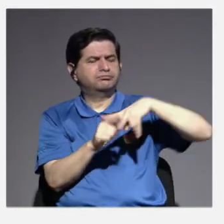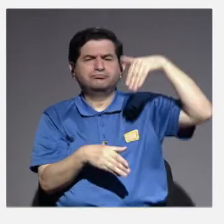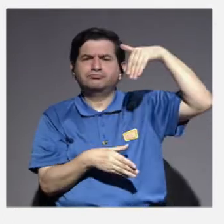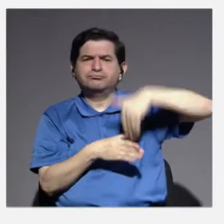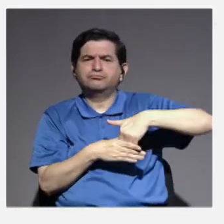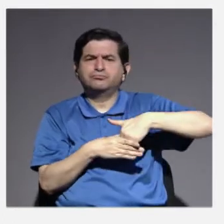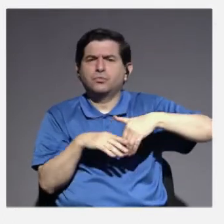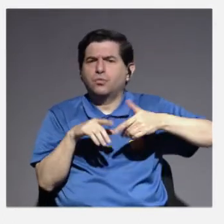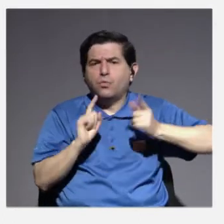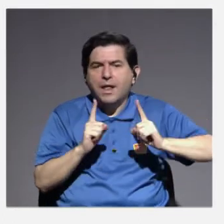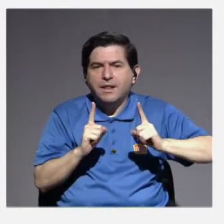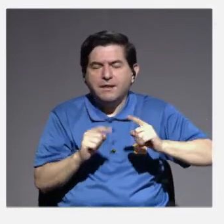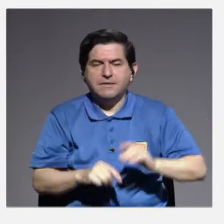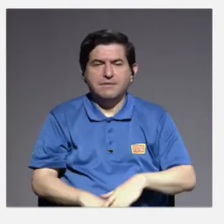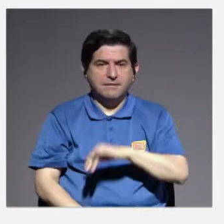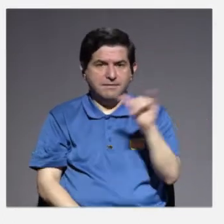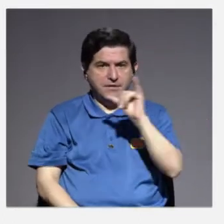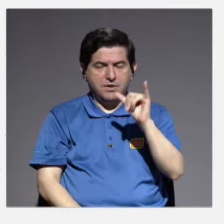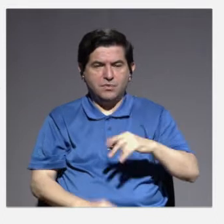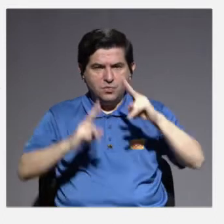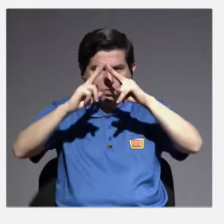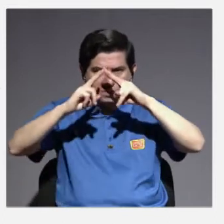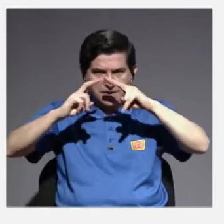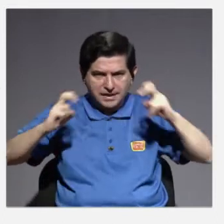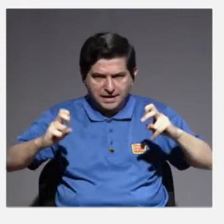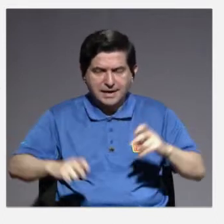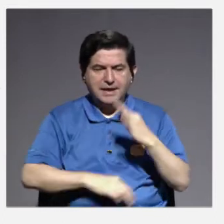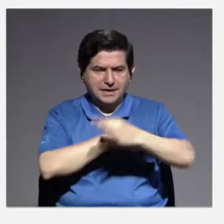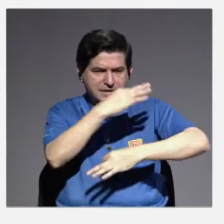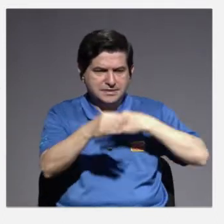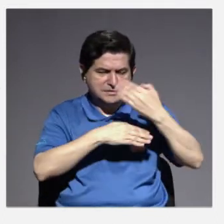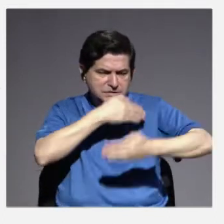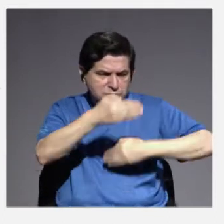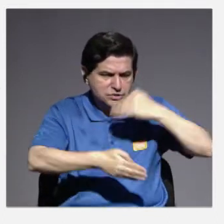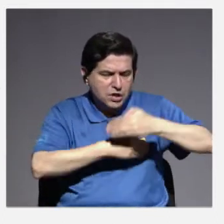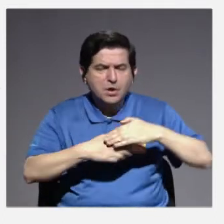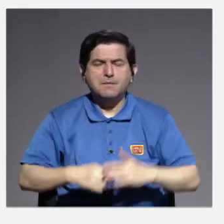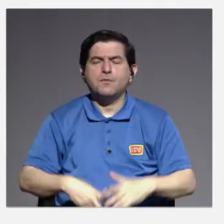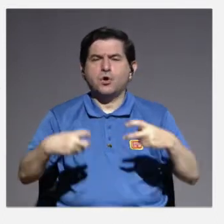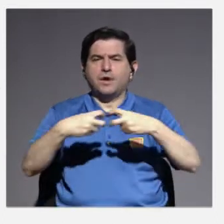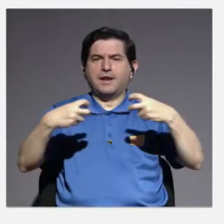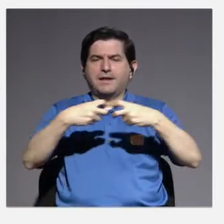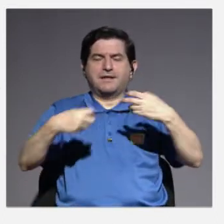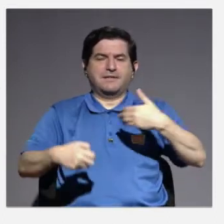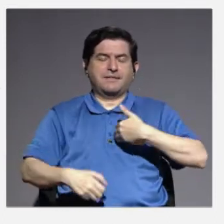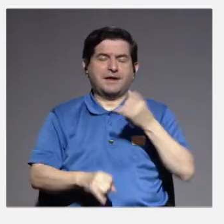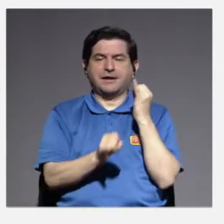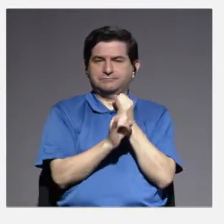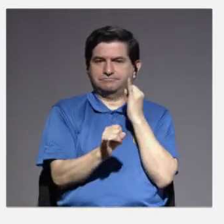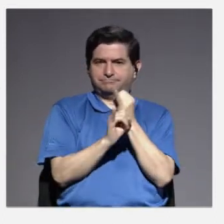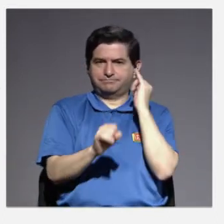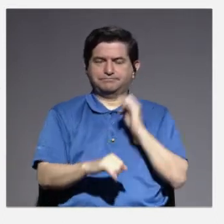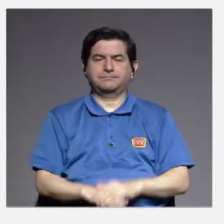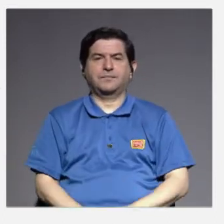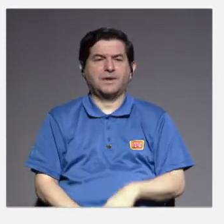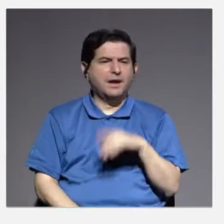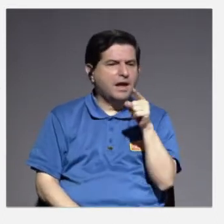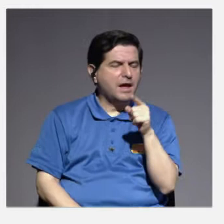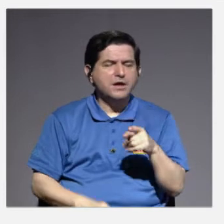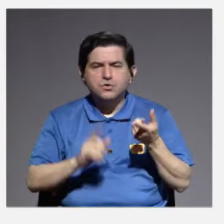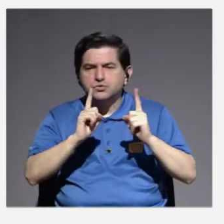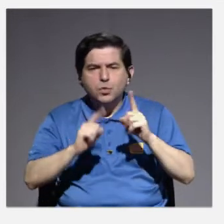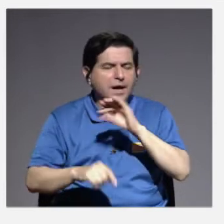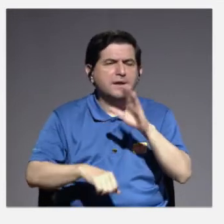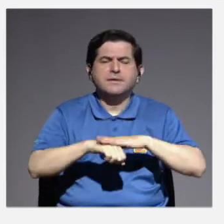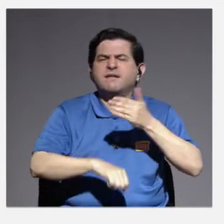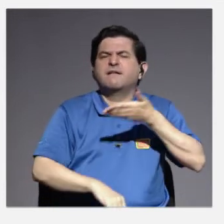interno. También hubo un análisis a nivel del tipo de trámites electrónicos que tienen estas instituciones, cuáles son y qué